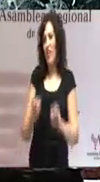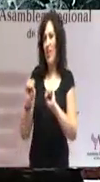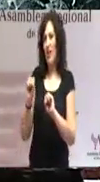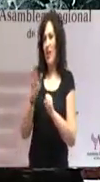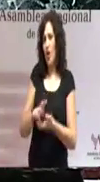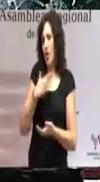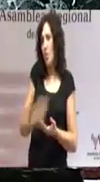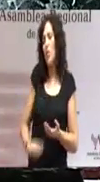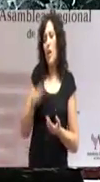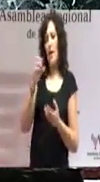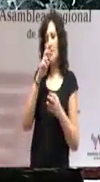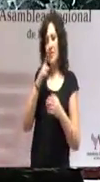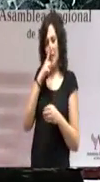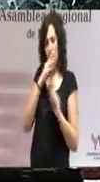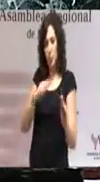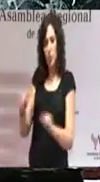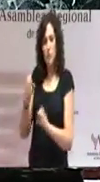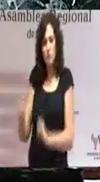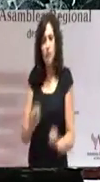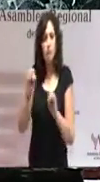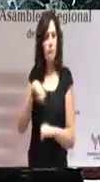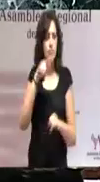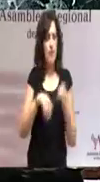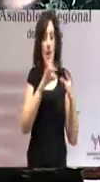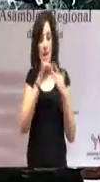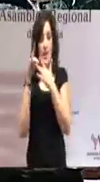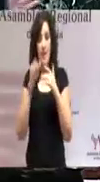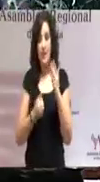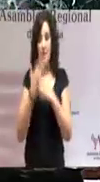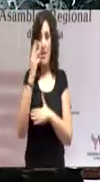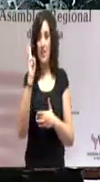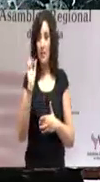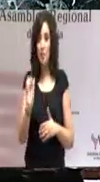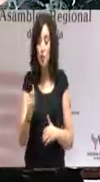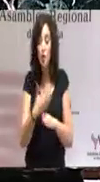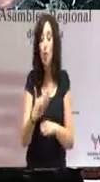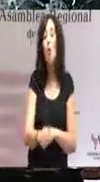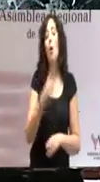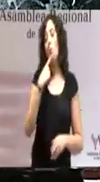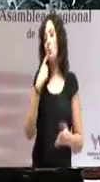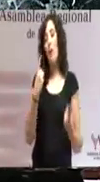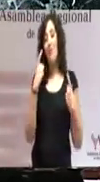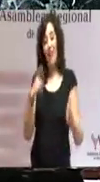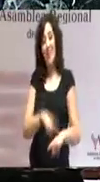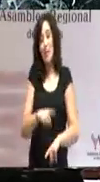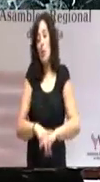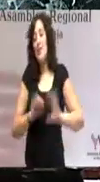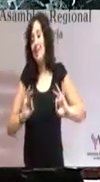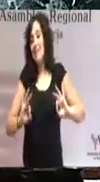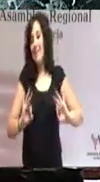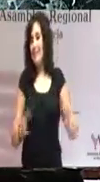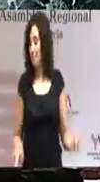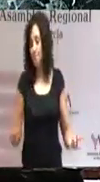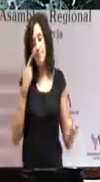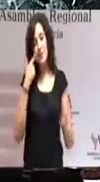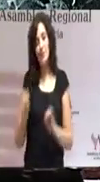nos diferencia. Su líder se deja esta mañana 3 minutos de su intervención. A mí me falta tiempo. ¿Qué le vamos a hacer? Miren,